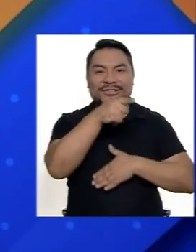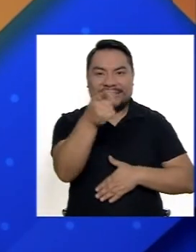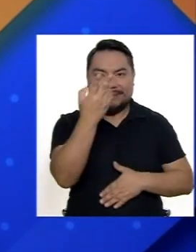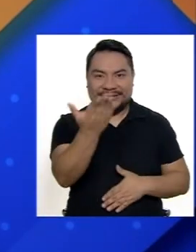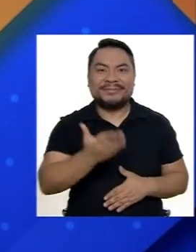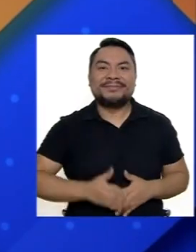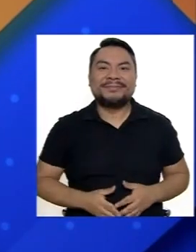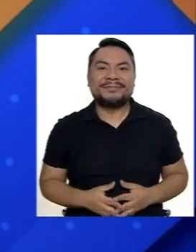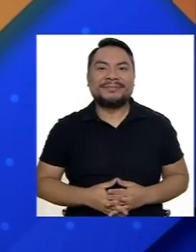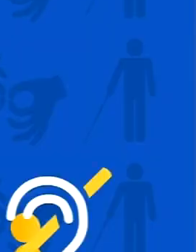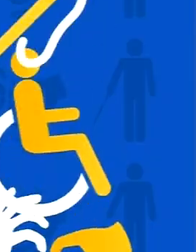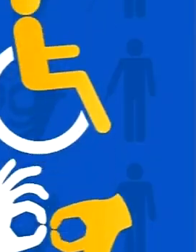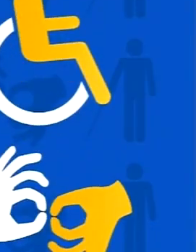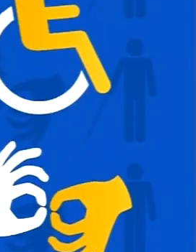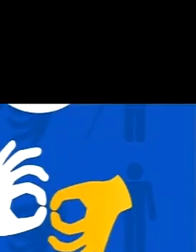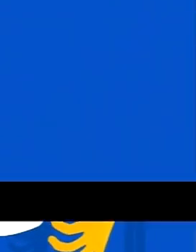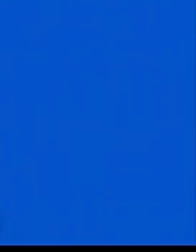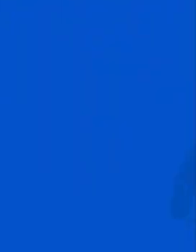preparado para ustedes